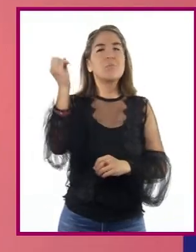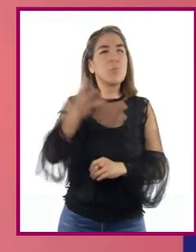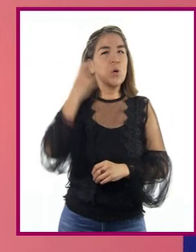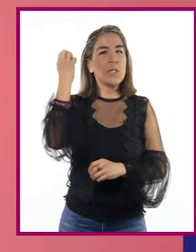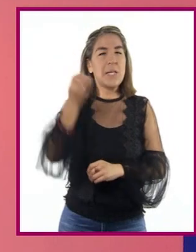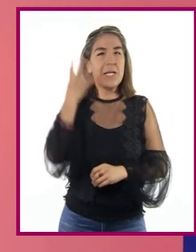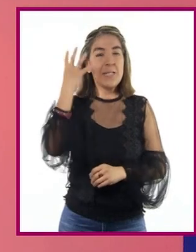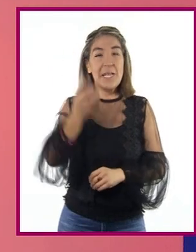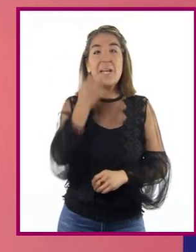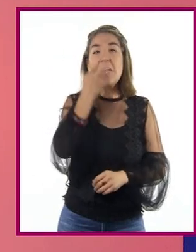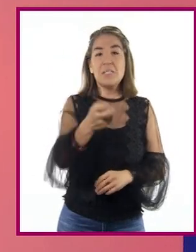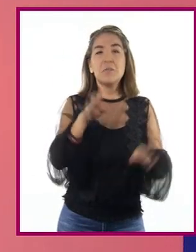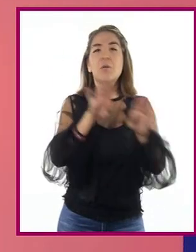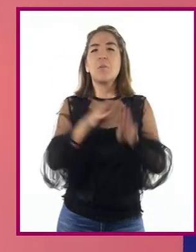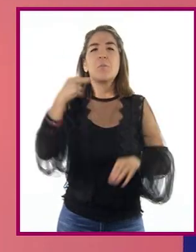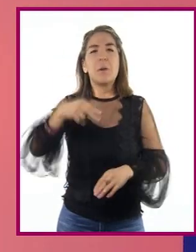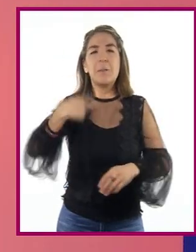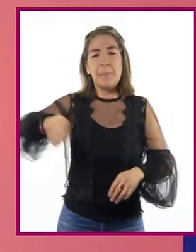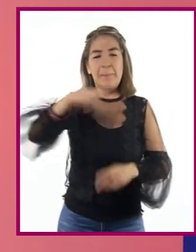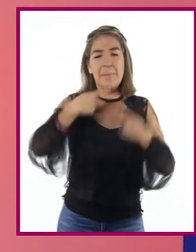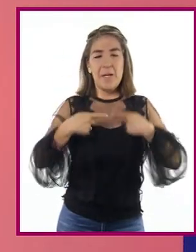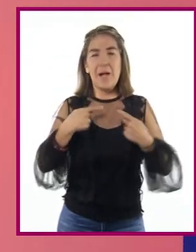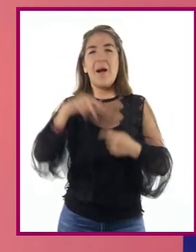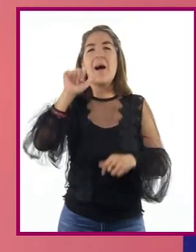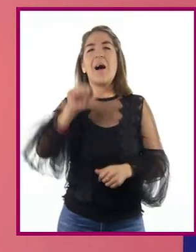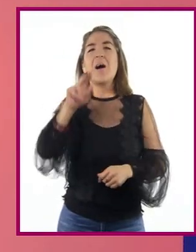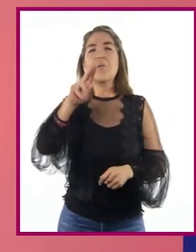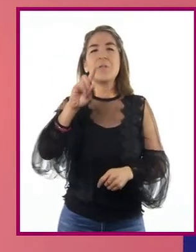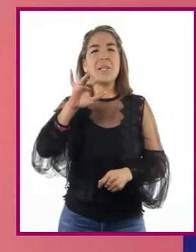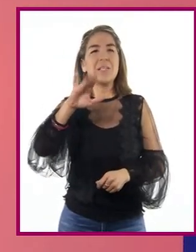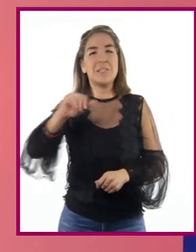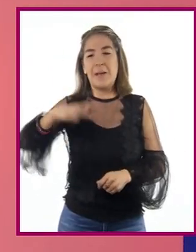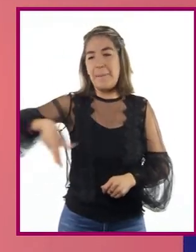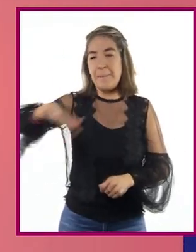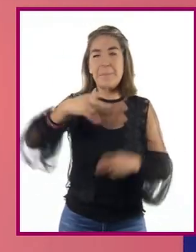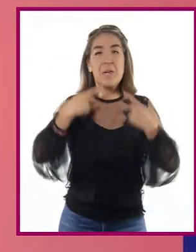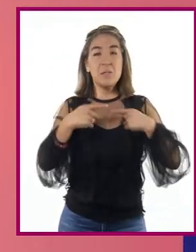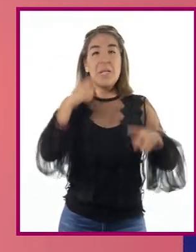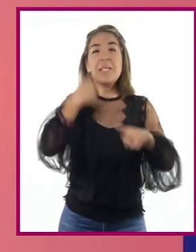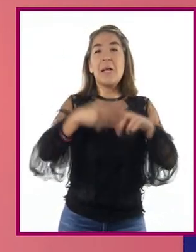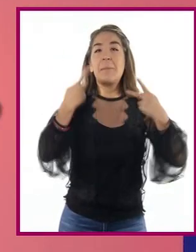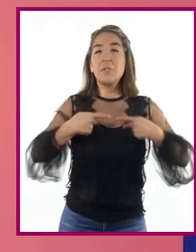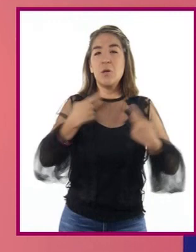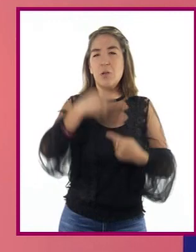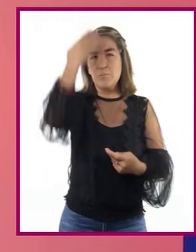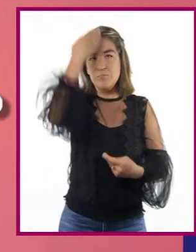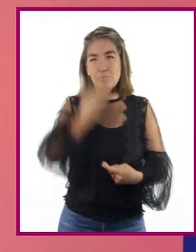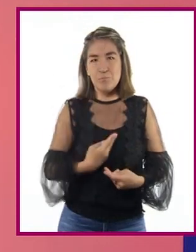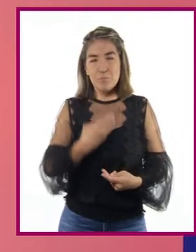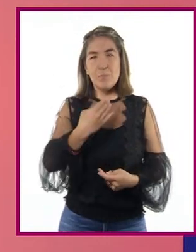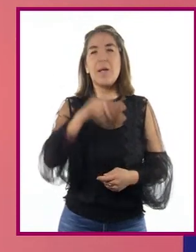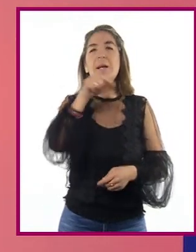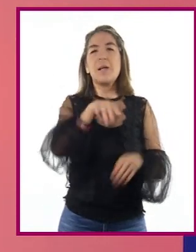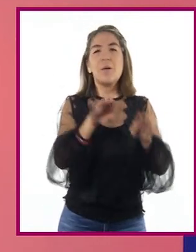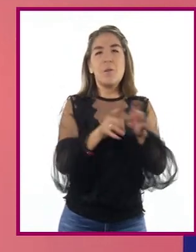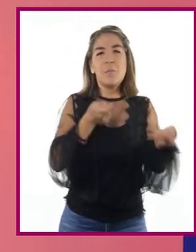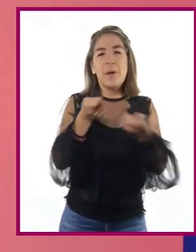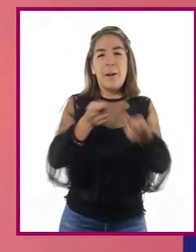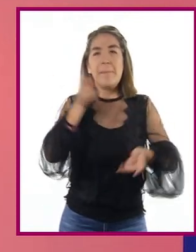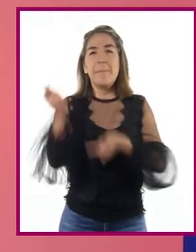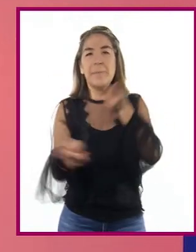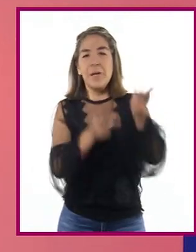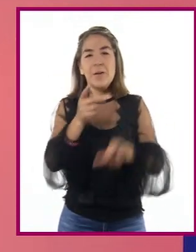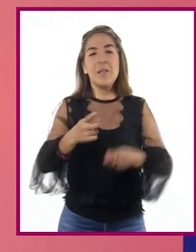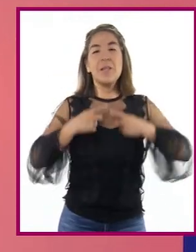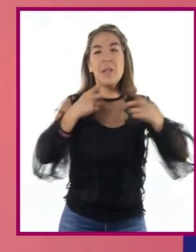el público recibe el nombre de audiencia. La persona que guía la discusión es el moderador. Es quien pregunta